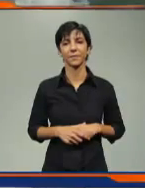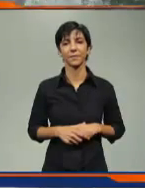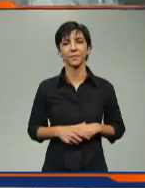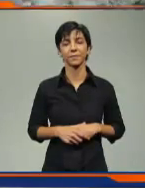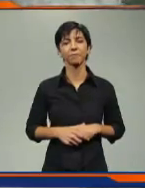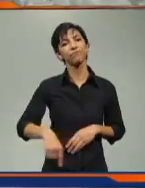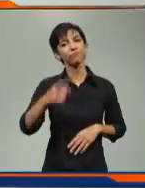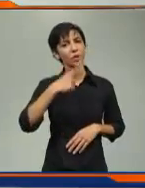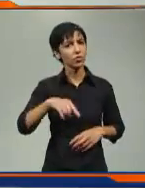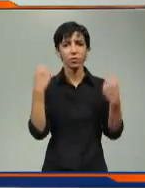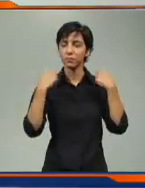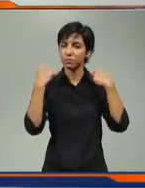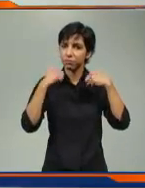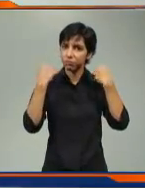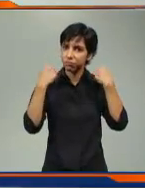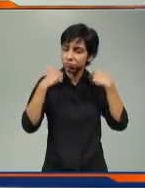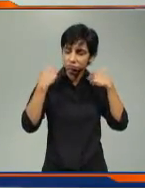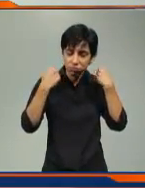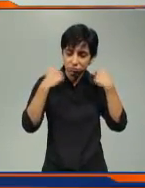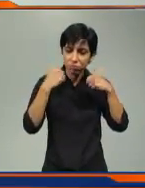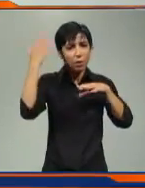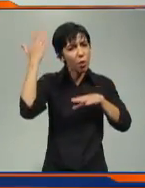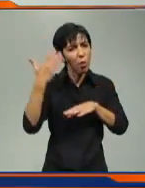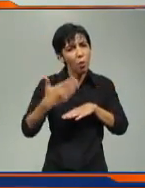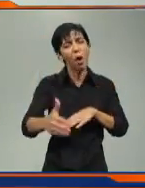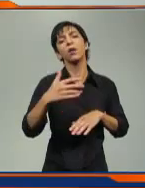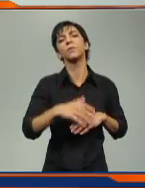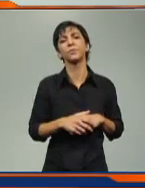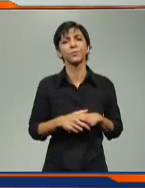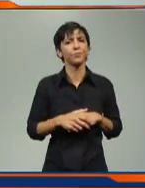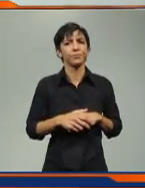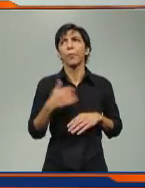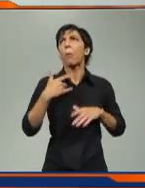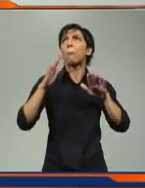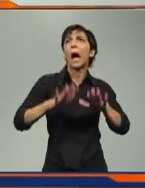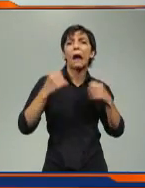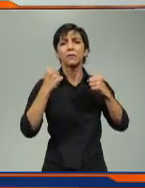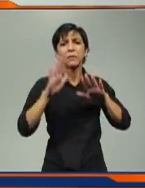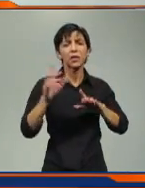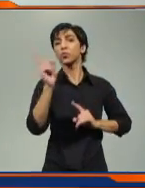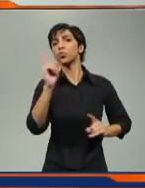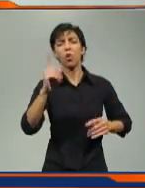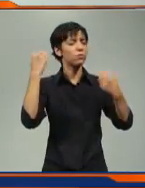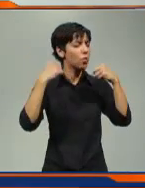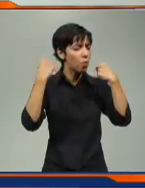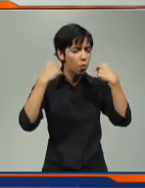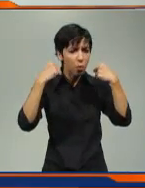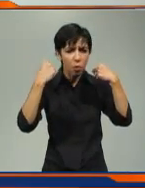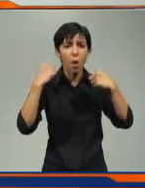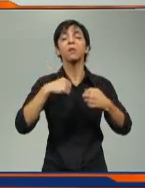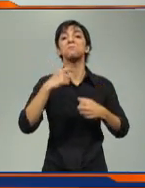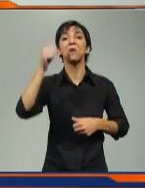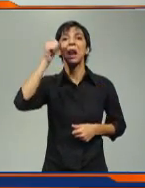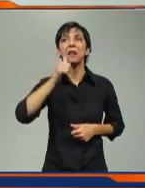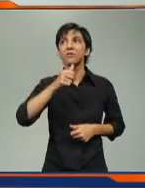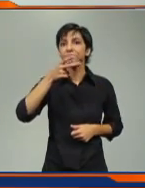Hemos trabajado sin parar, bien dándole continuidad al trabajo, sin ninguna lesión. O sea, desde